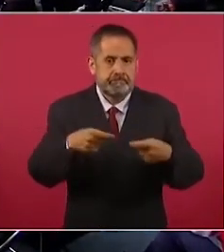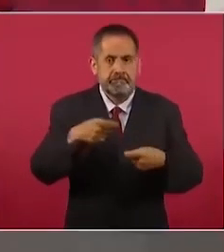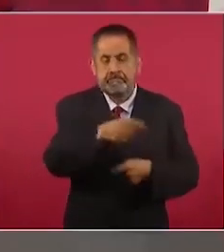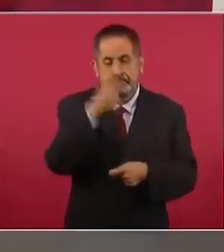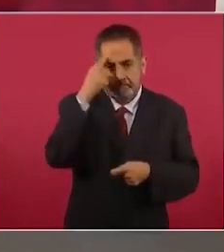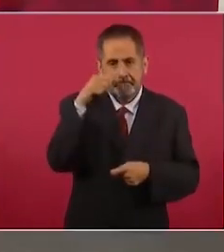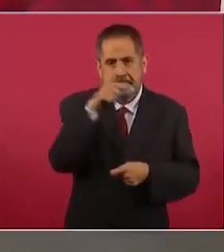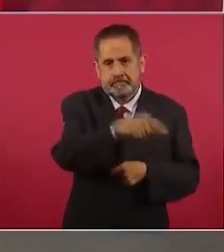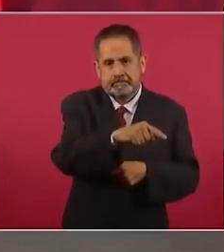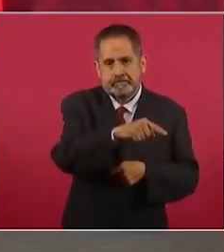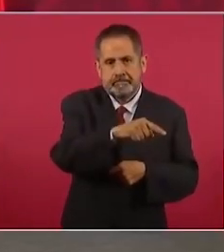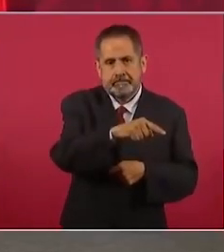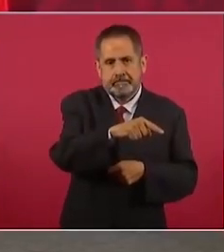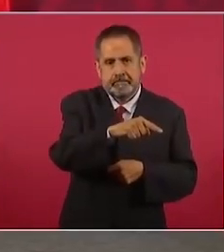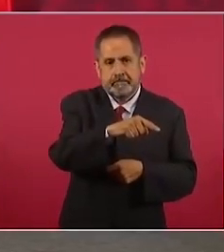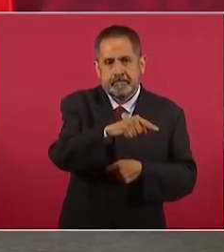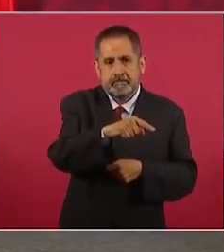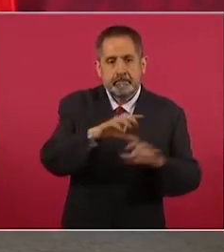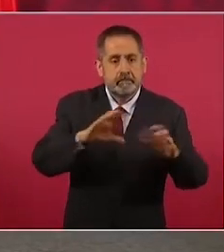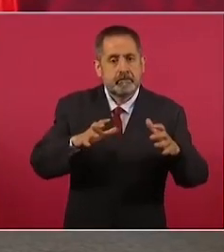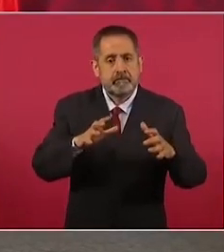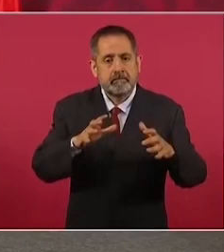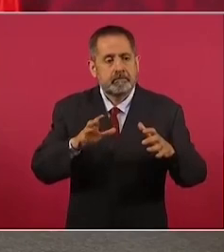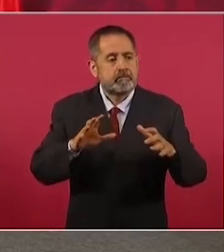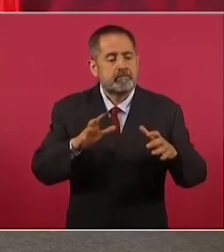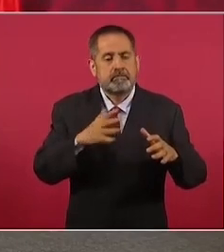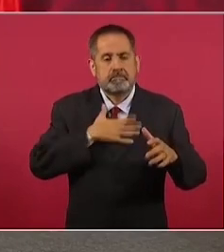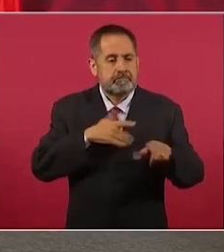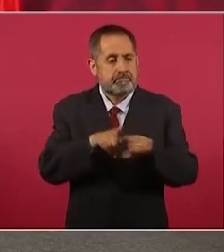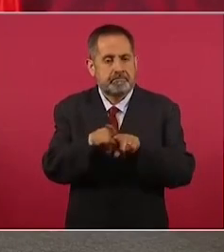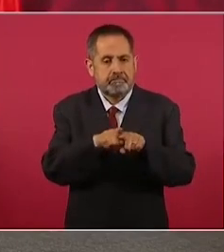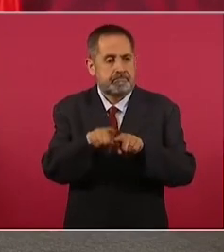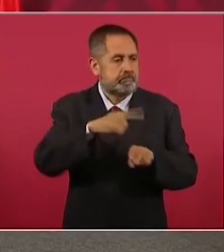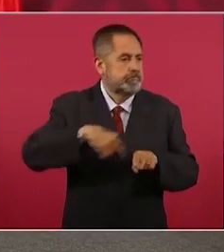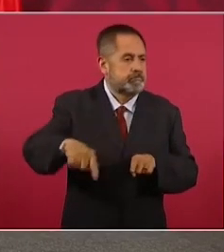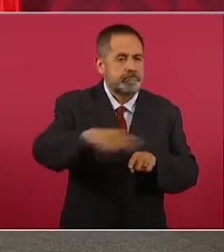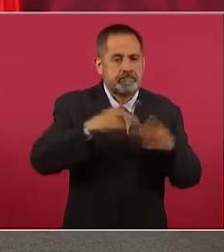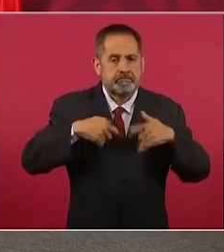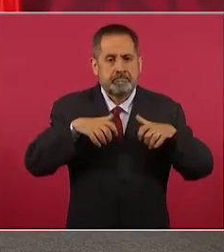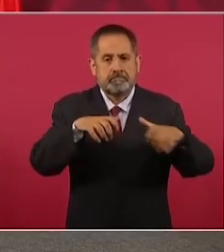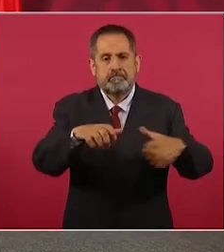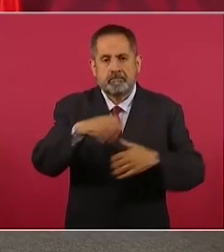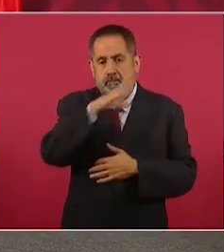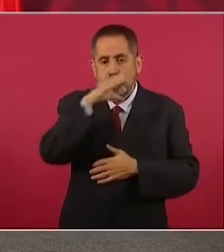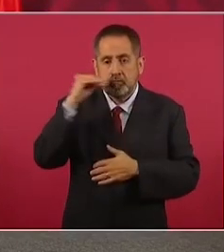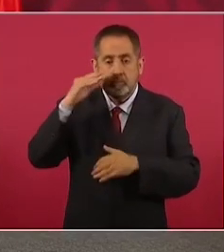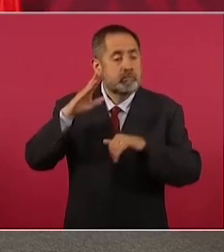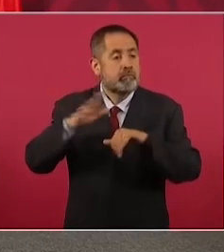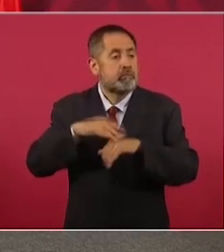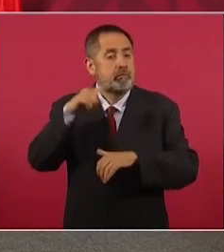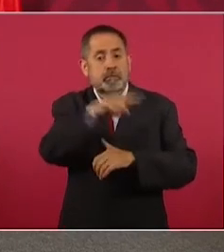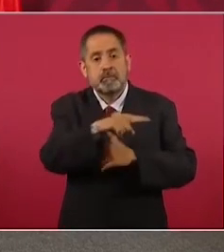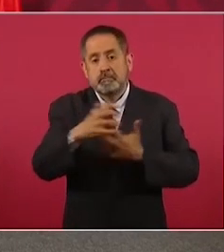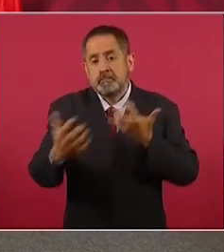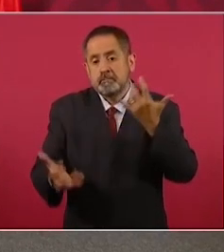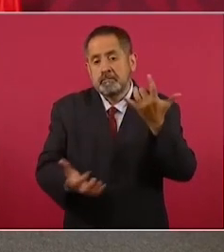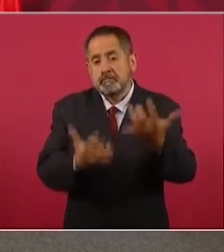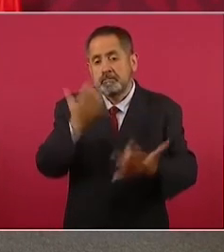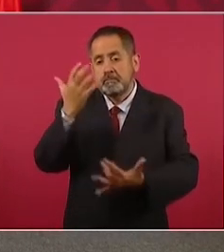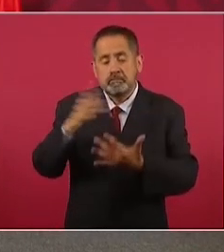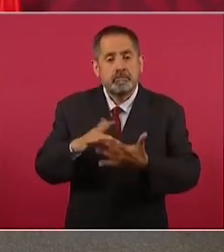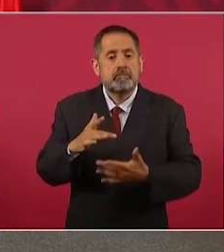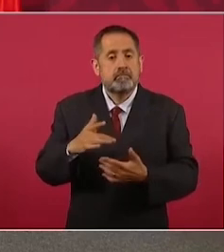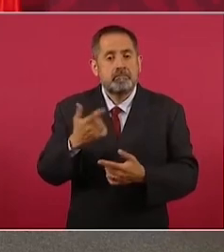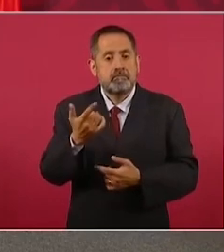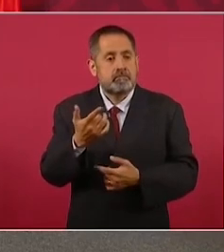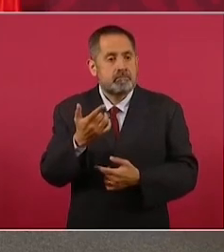a el pueblo hermano de Cuba por un incendio de unos tanques